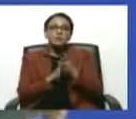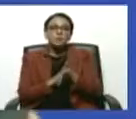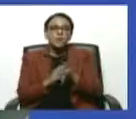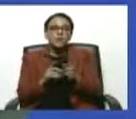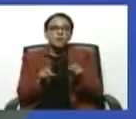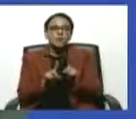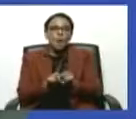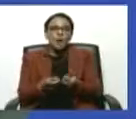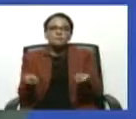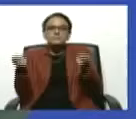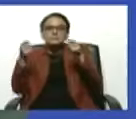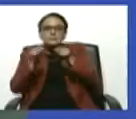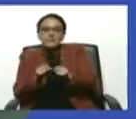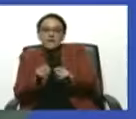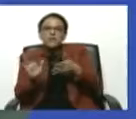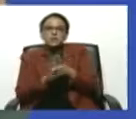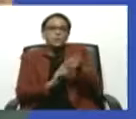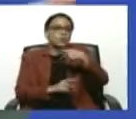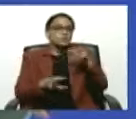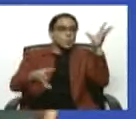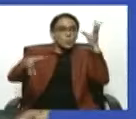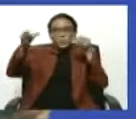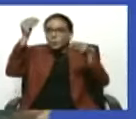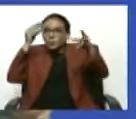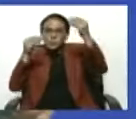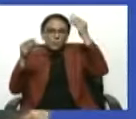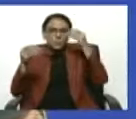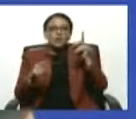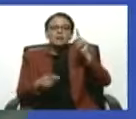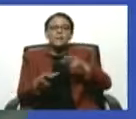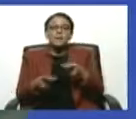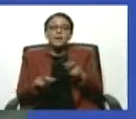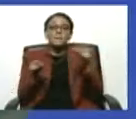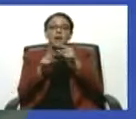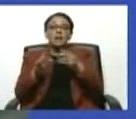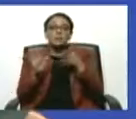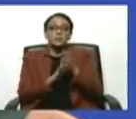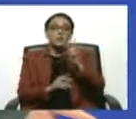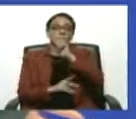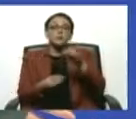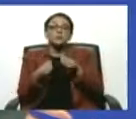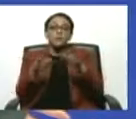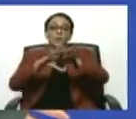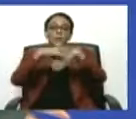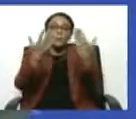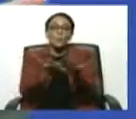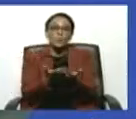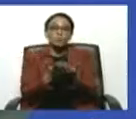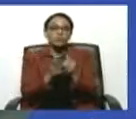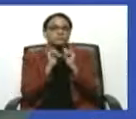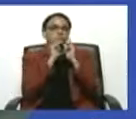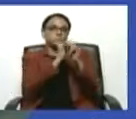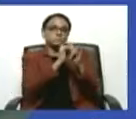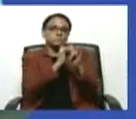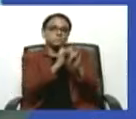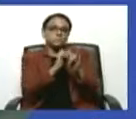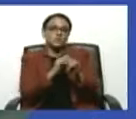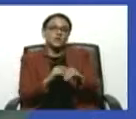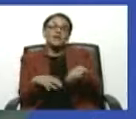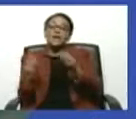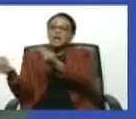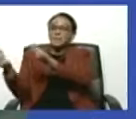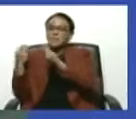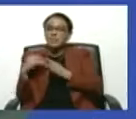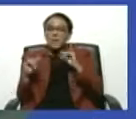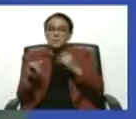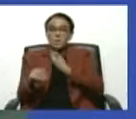de lo que hemos escuchado, y también un mensaje de Venezuela para el mundo, quisiera poner un mensaje que nos ha enviado el